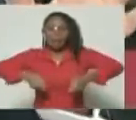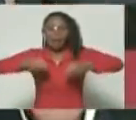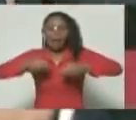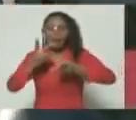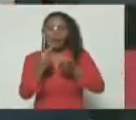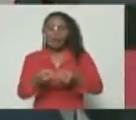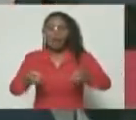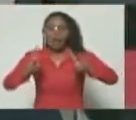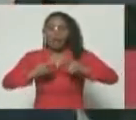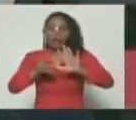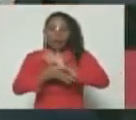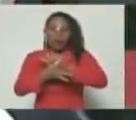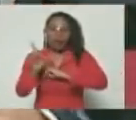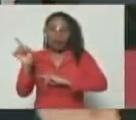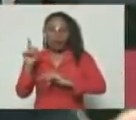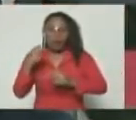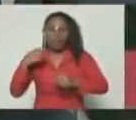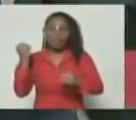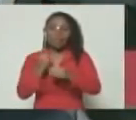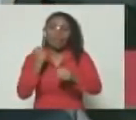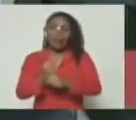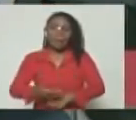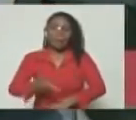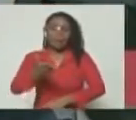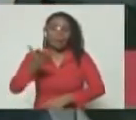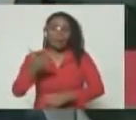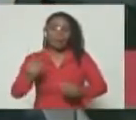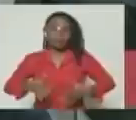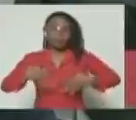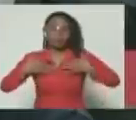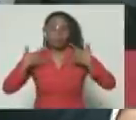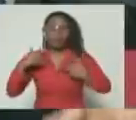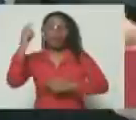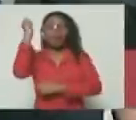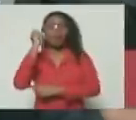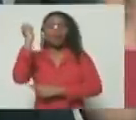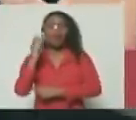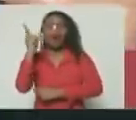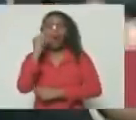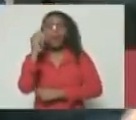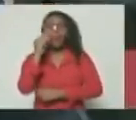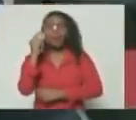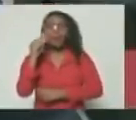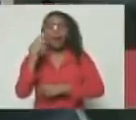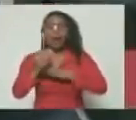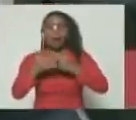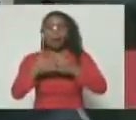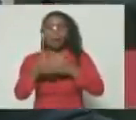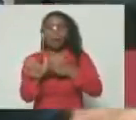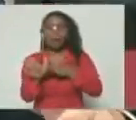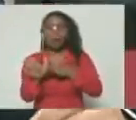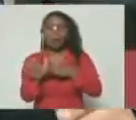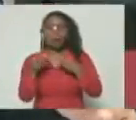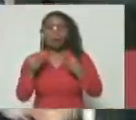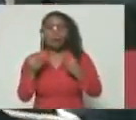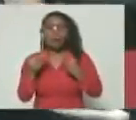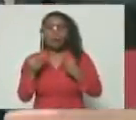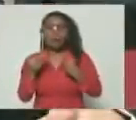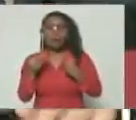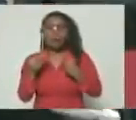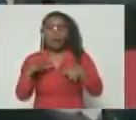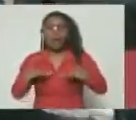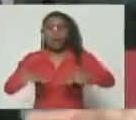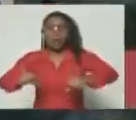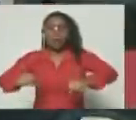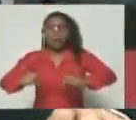que ha estado trabajando con mucho entusiasmo el diputado Benavides, abriría las puertas para que capitales, en